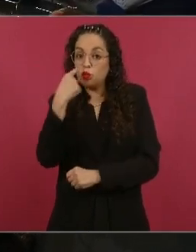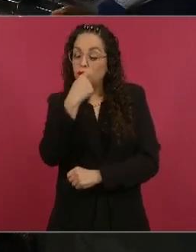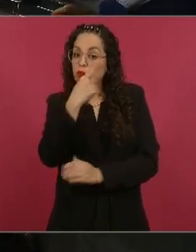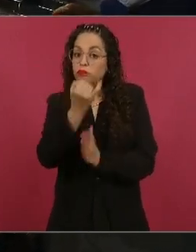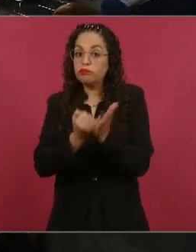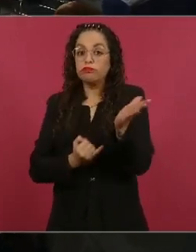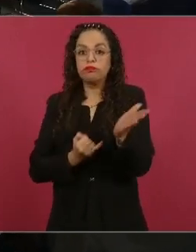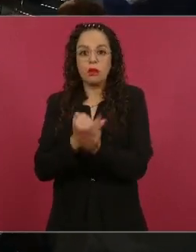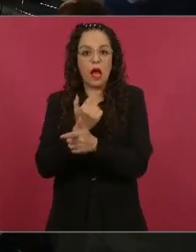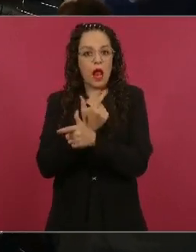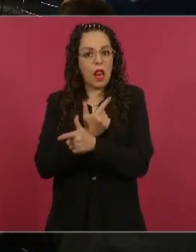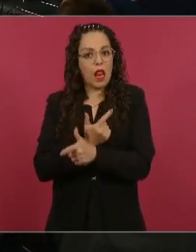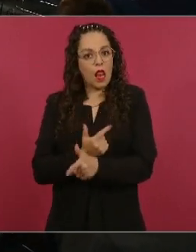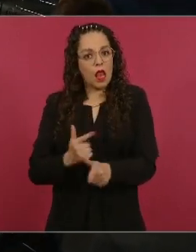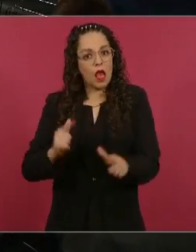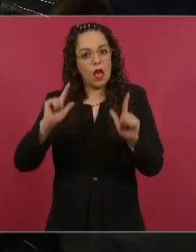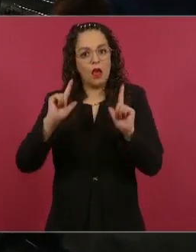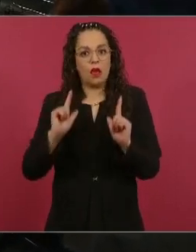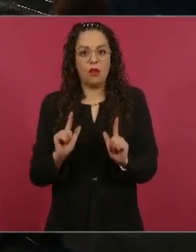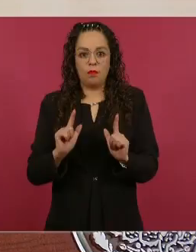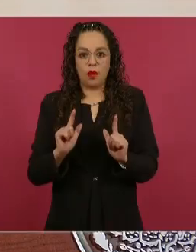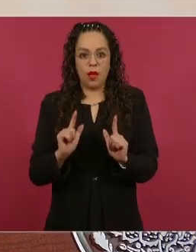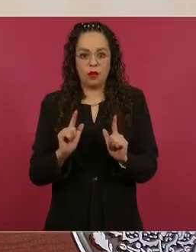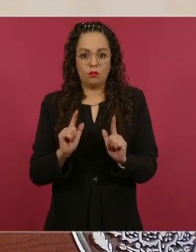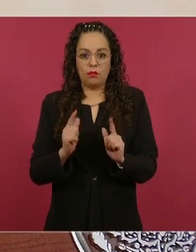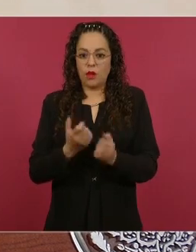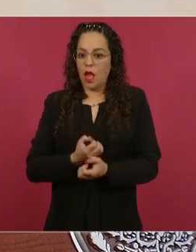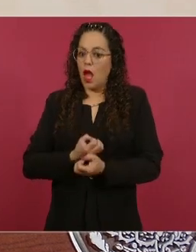la libre expresión, la libertad